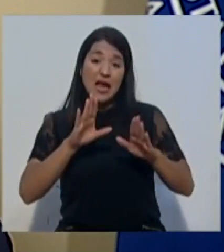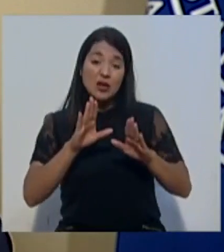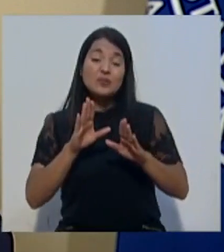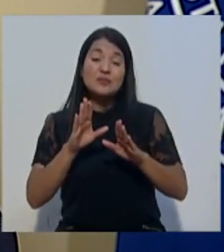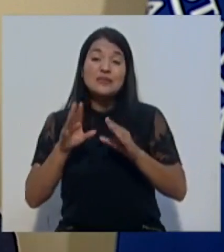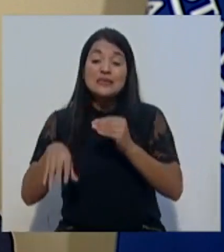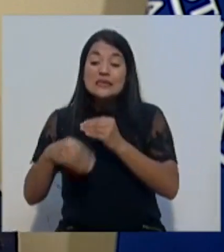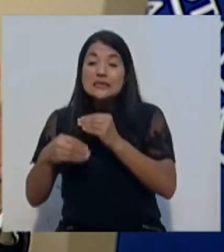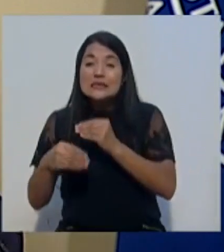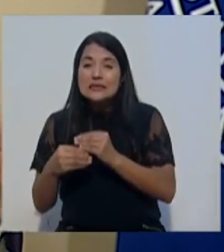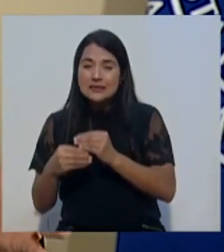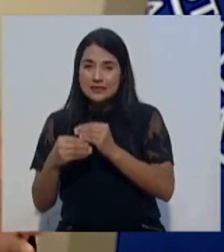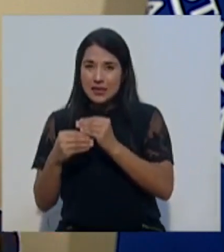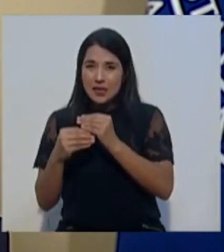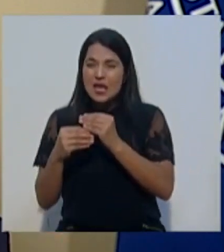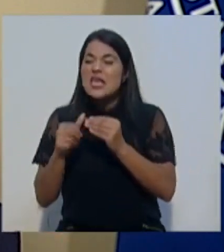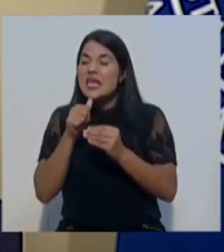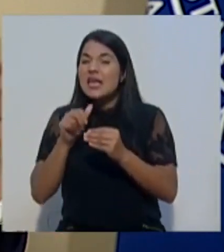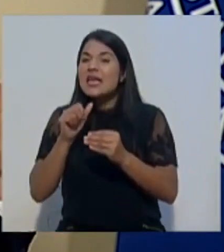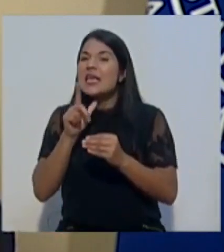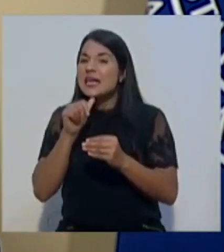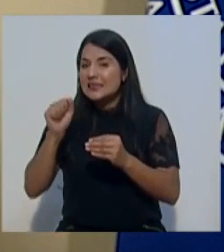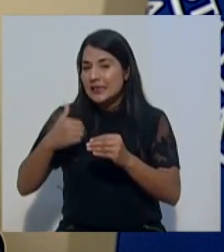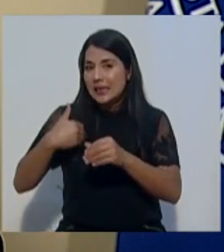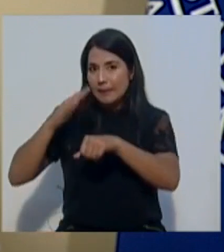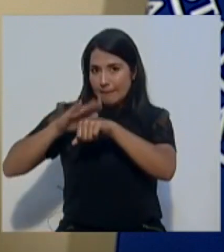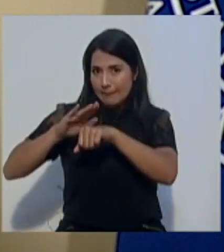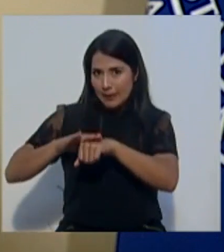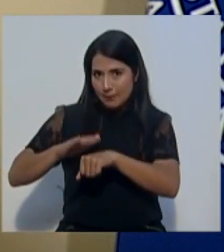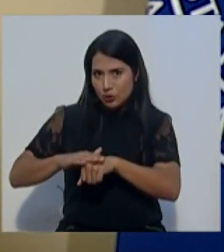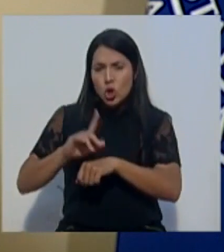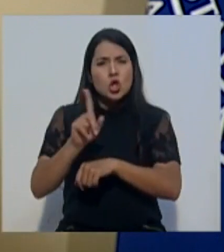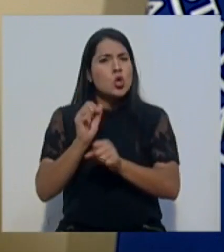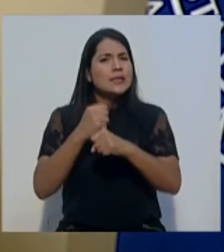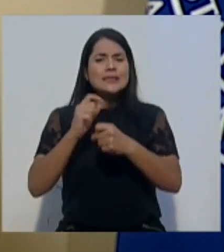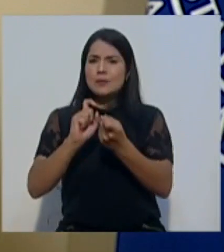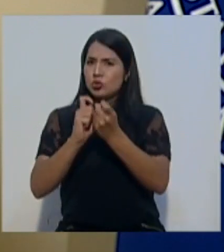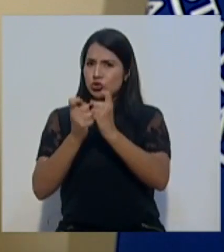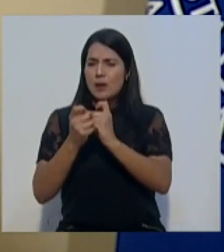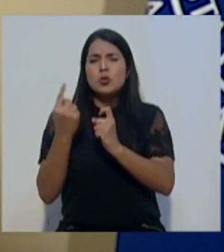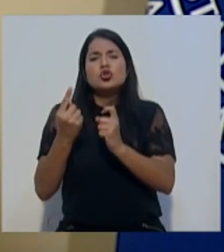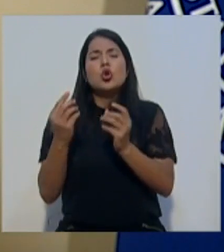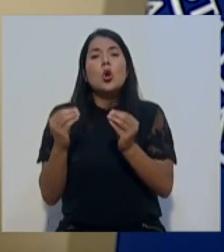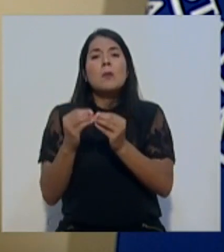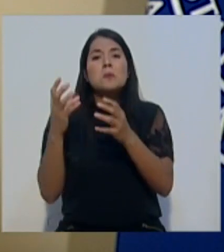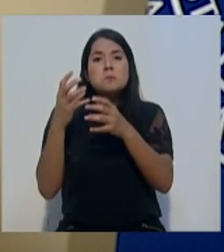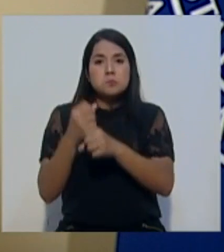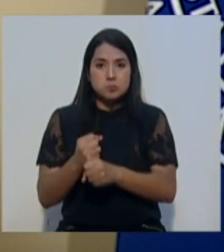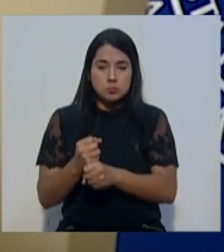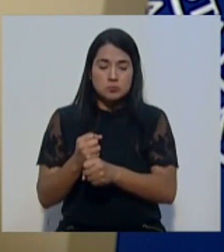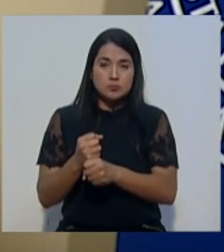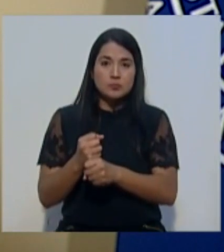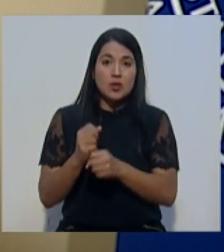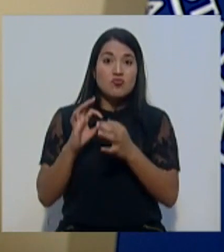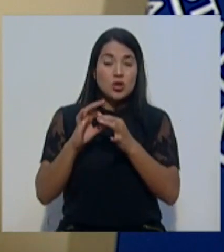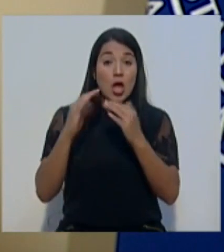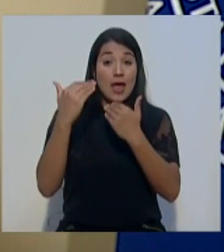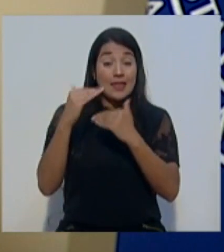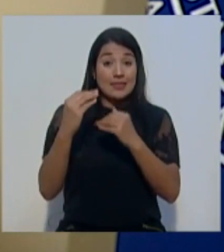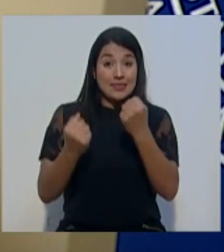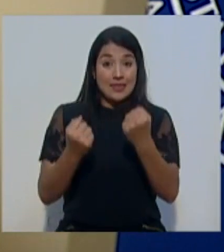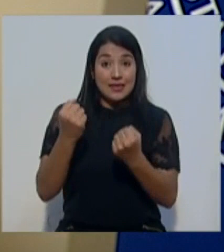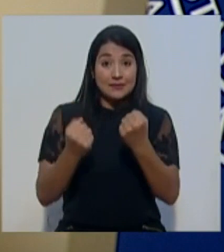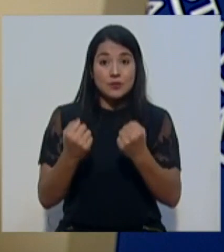síntesis. Entonces no es que se está haciendo un cambio, sino que se está sintetizando el tema de la restricción, porque